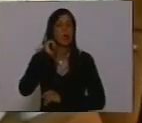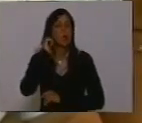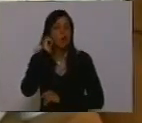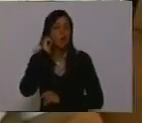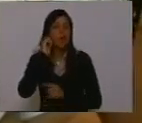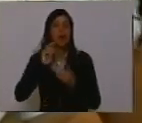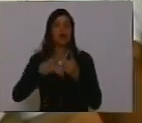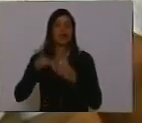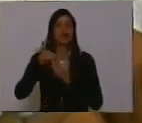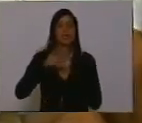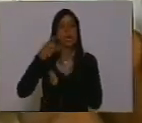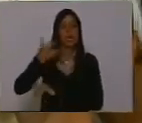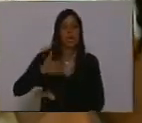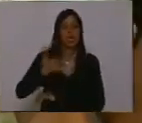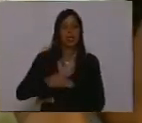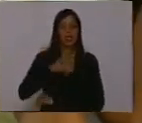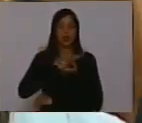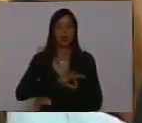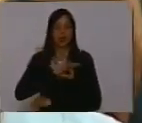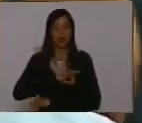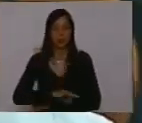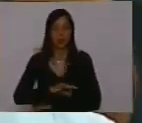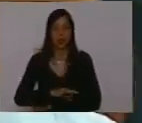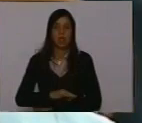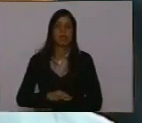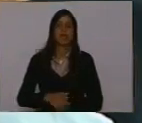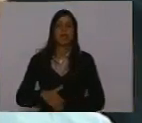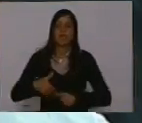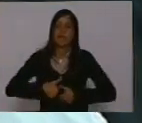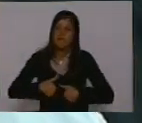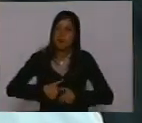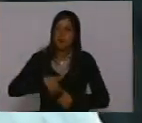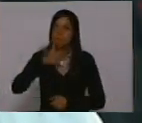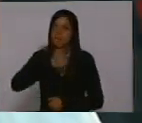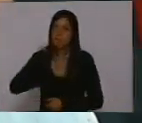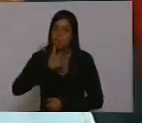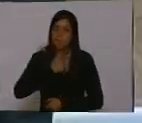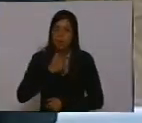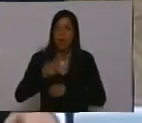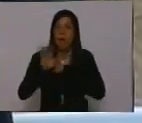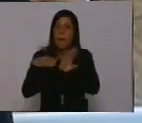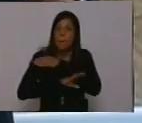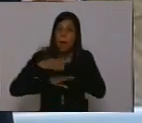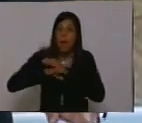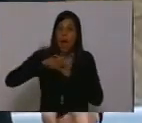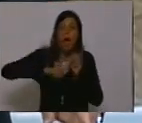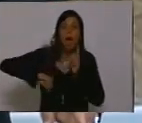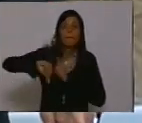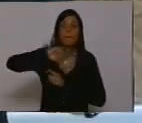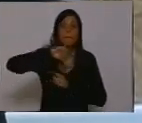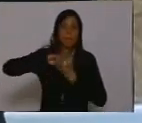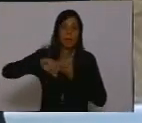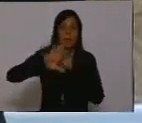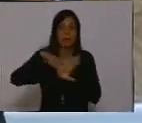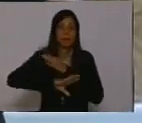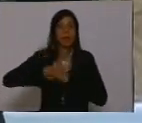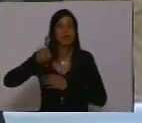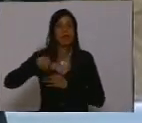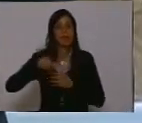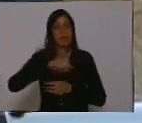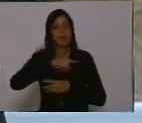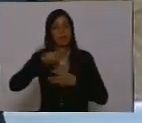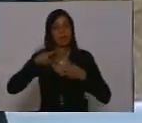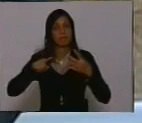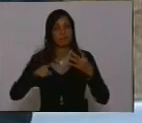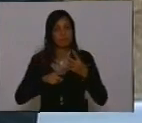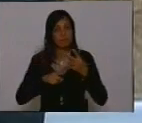derechos sociales, ganar la vida protegiendo el ambiente. Esas líneas son las que